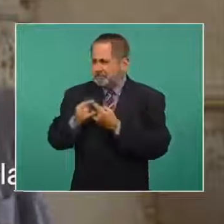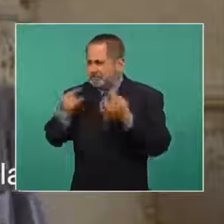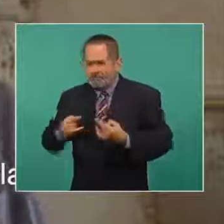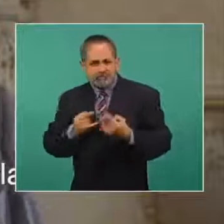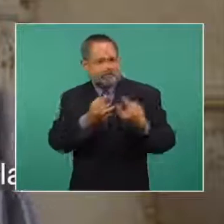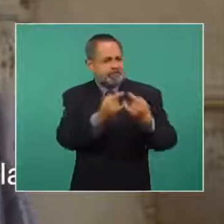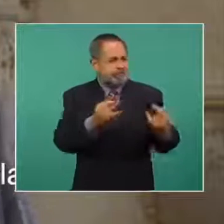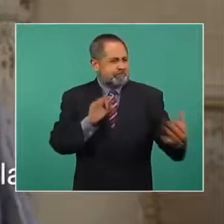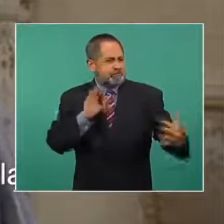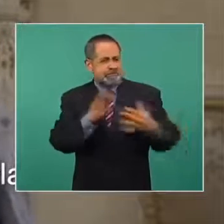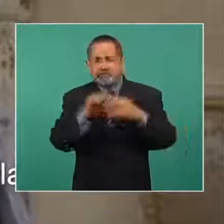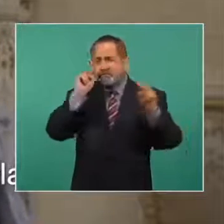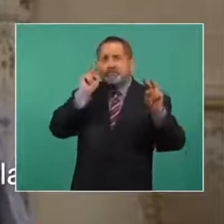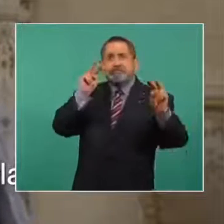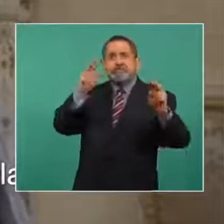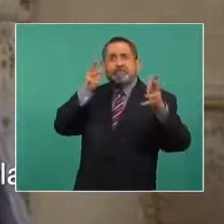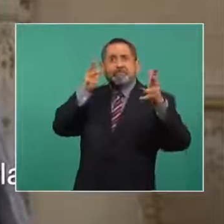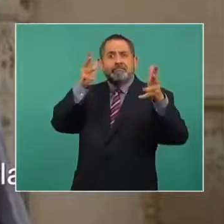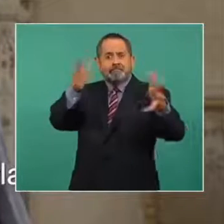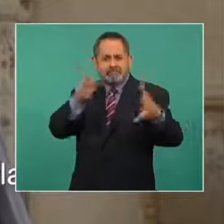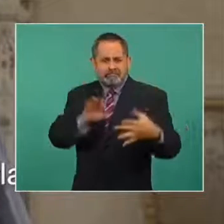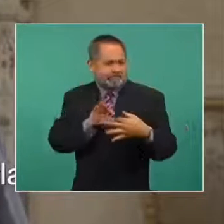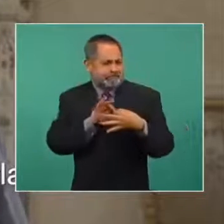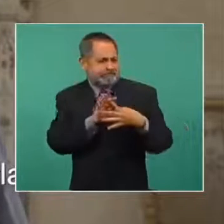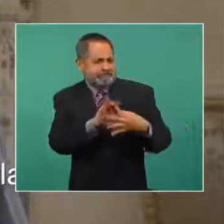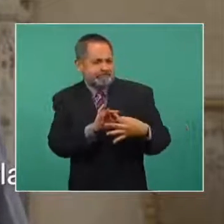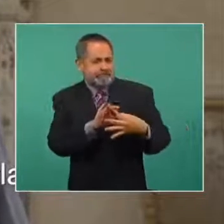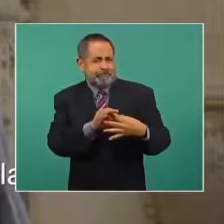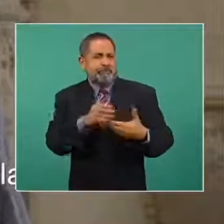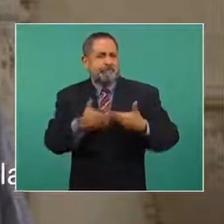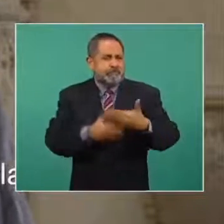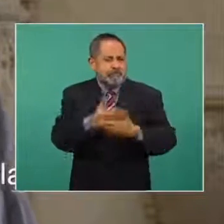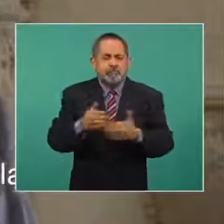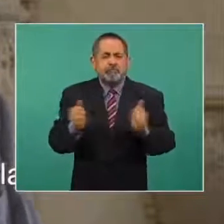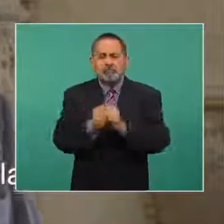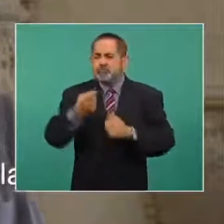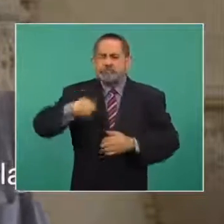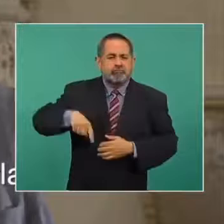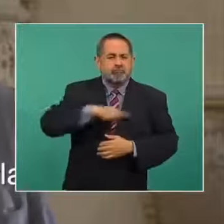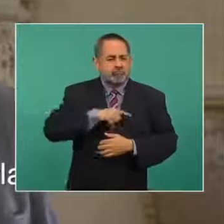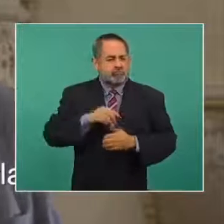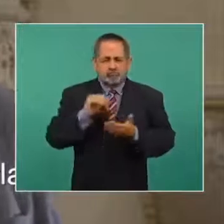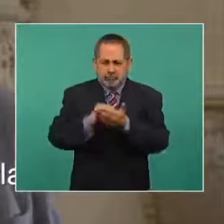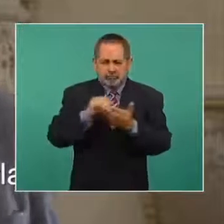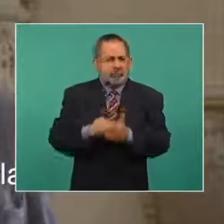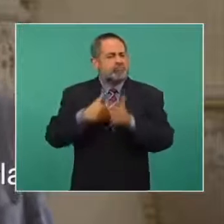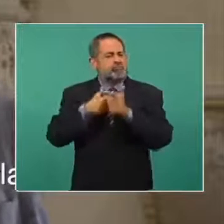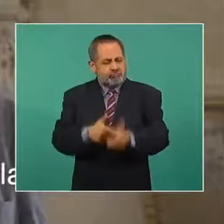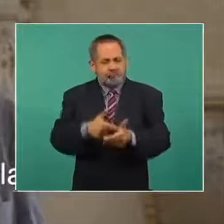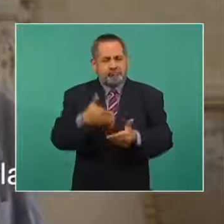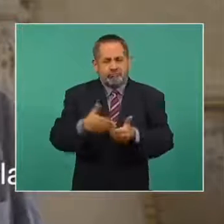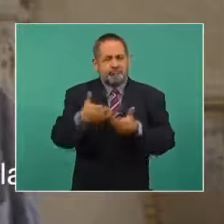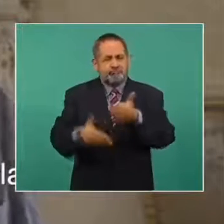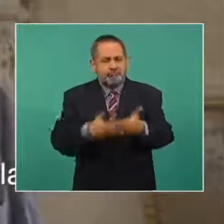valores y visión para el futuro que tenemos en común, continúen